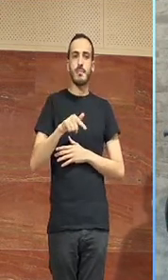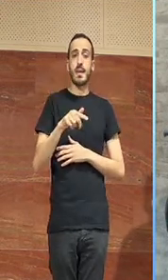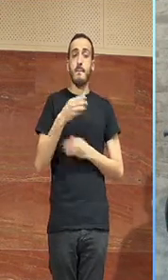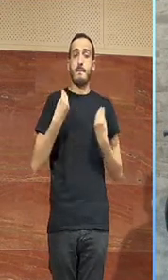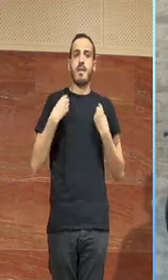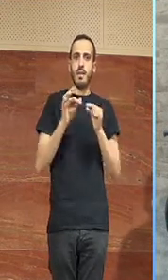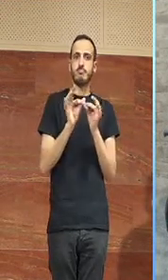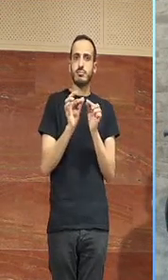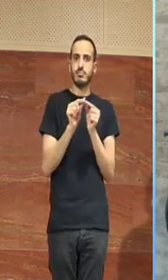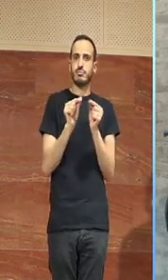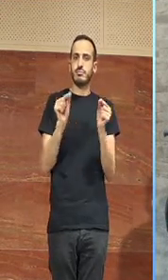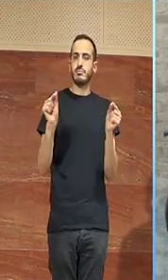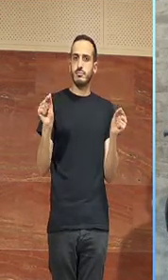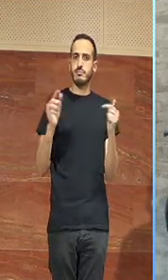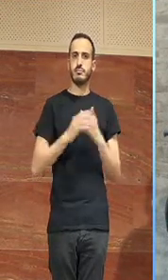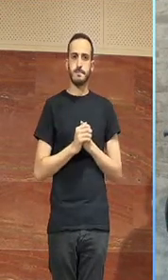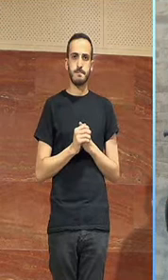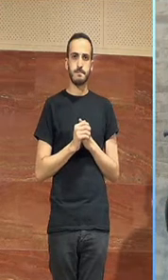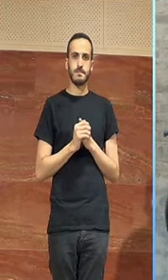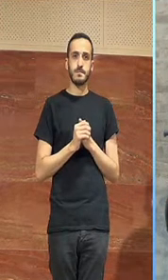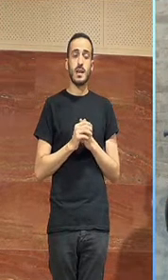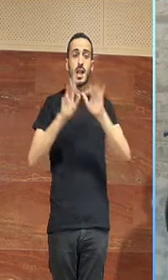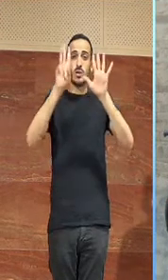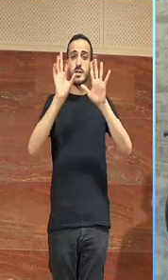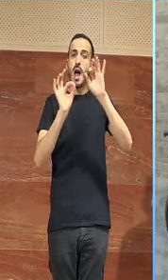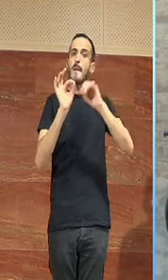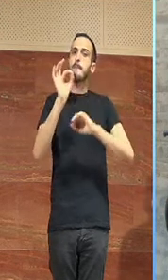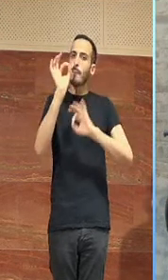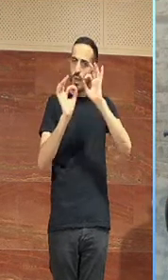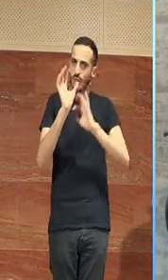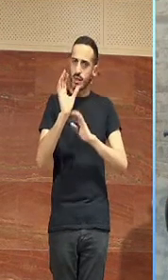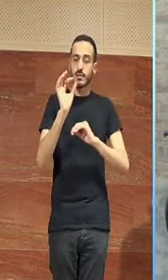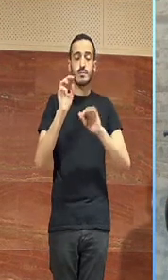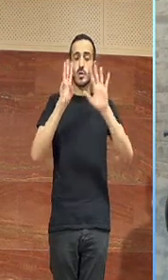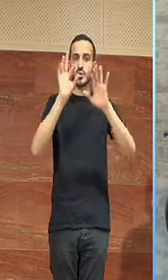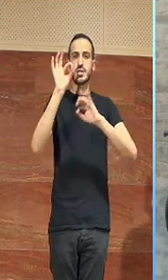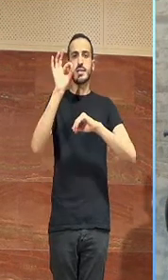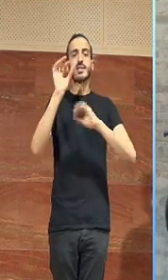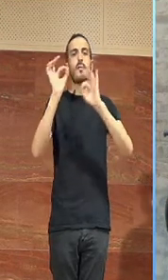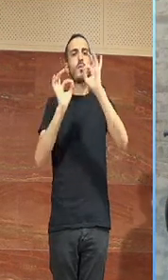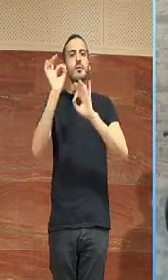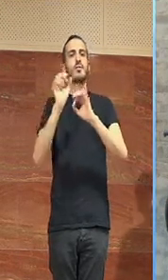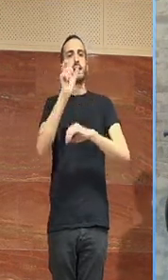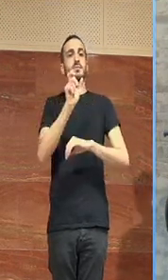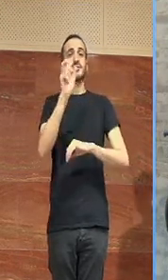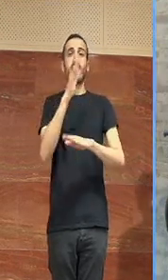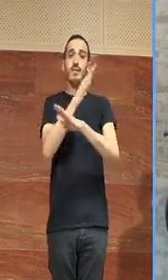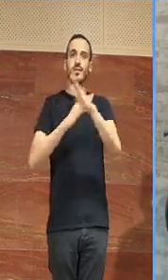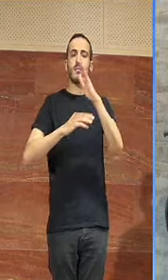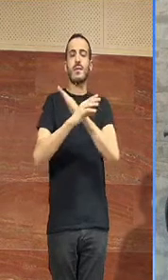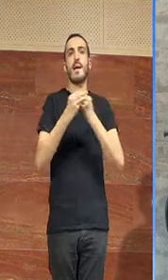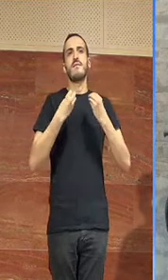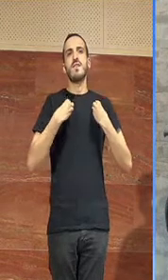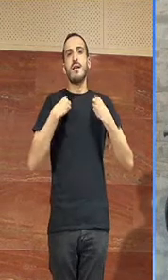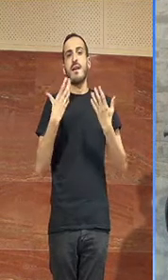mayor. El 80% de las personas con discapacidad viven en los países en desarrollo, según